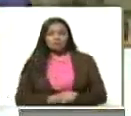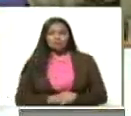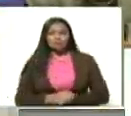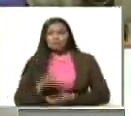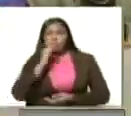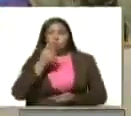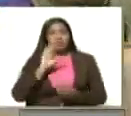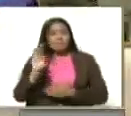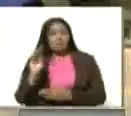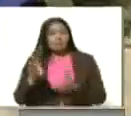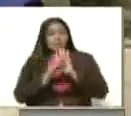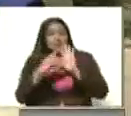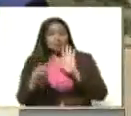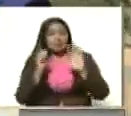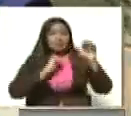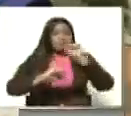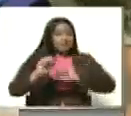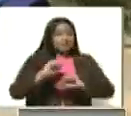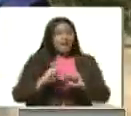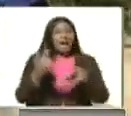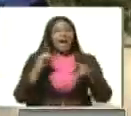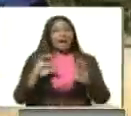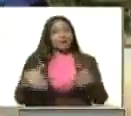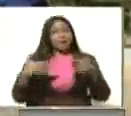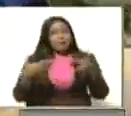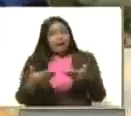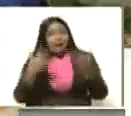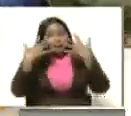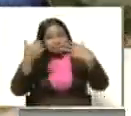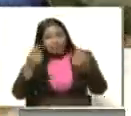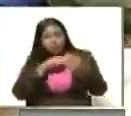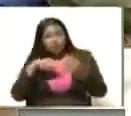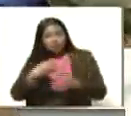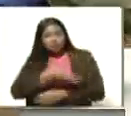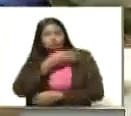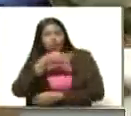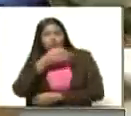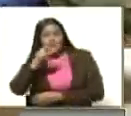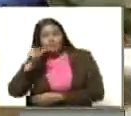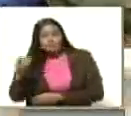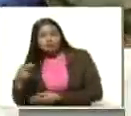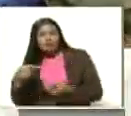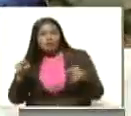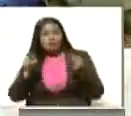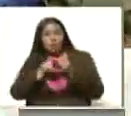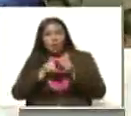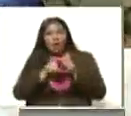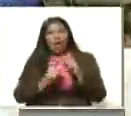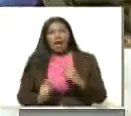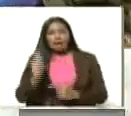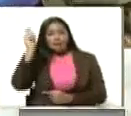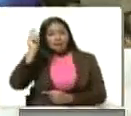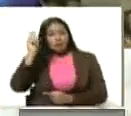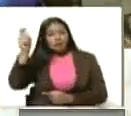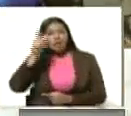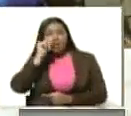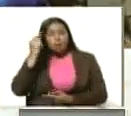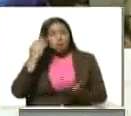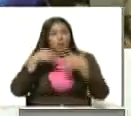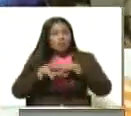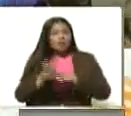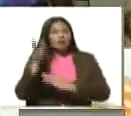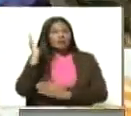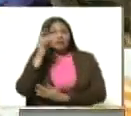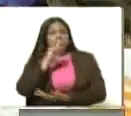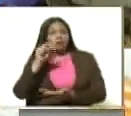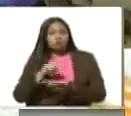no hay derechos que defender. Ahora, que hay que darle a entender a nuestra sociedad y esas también a diputadas y diputados que estamos dentro de la Asamblea